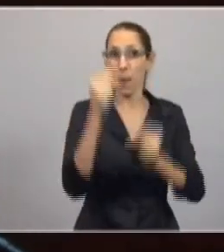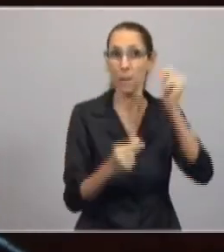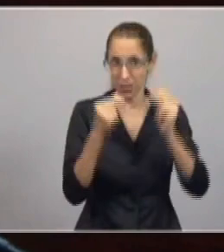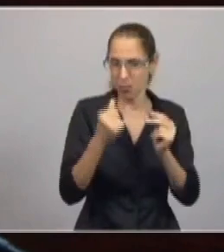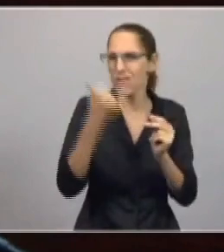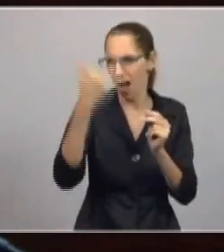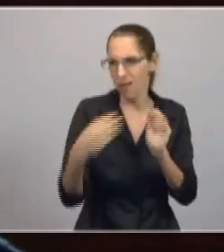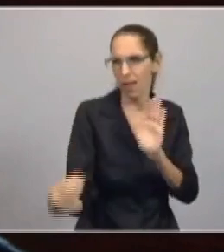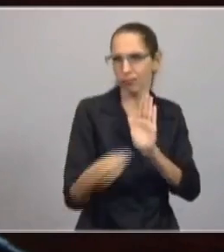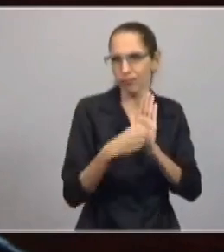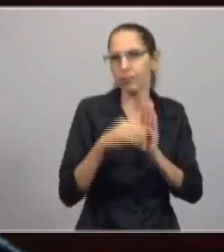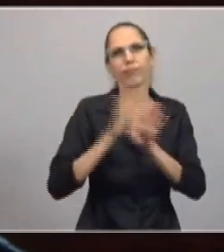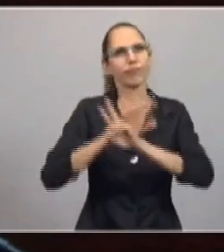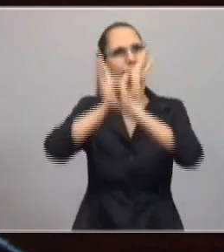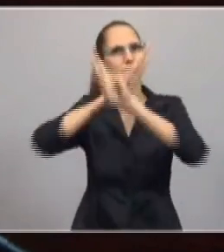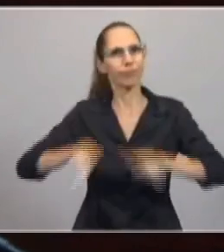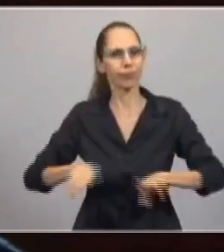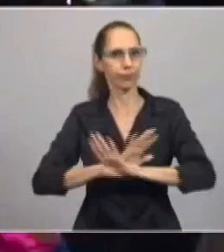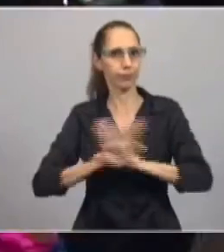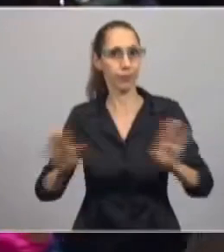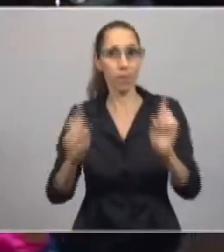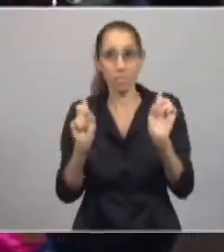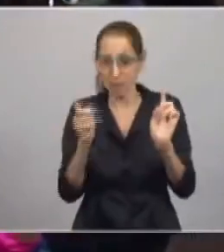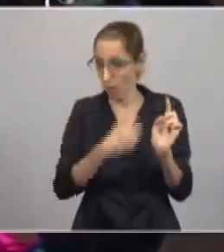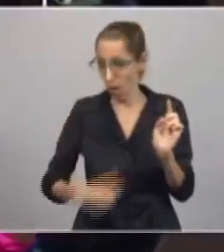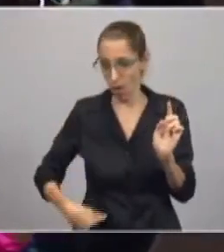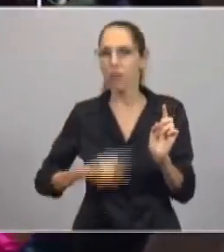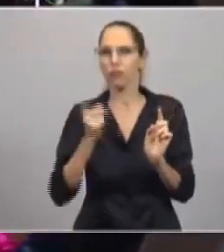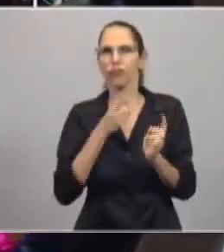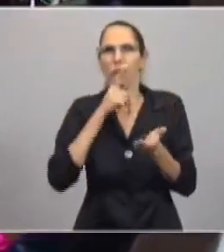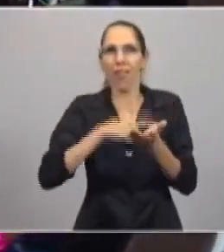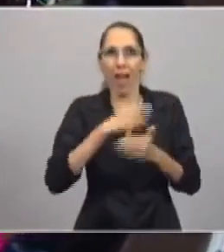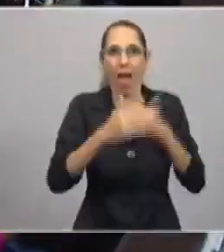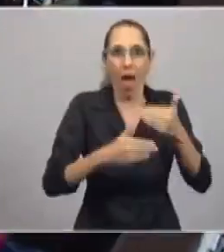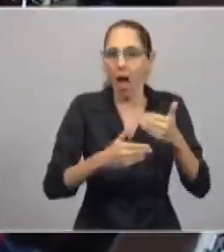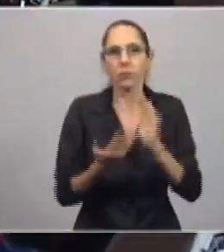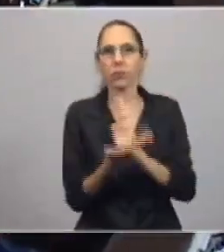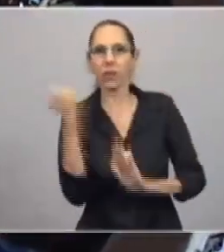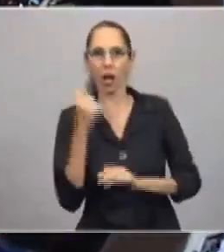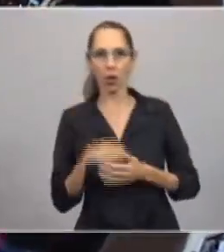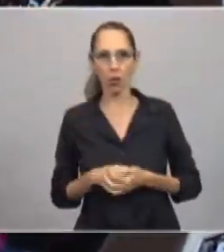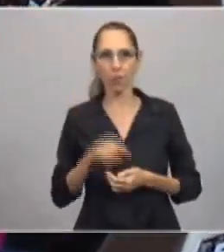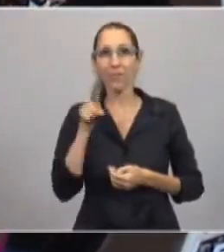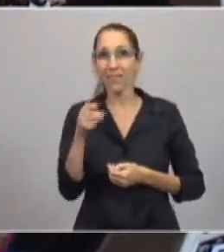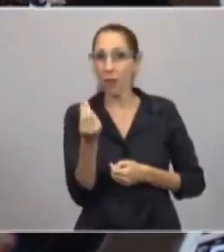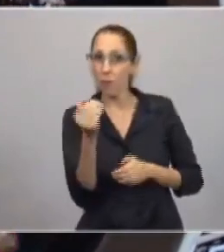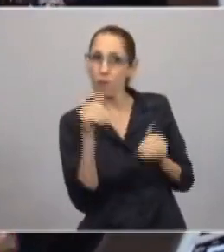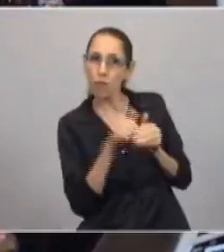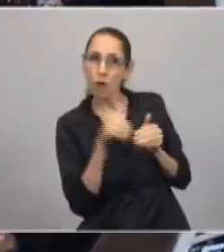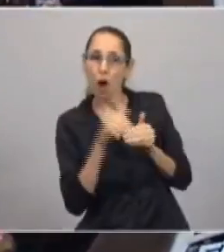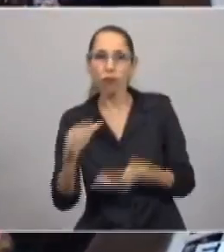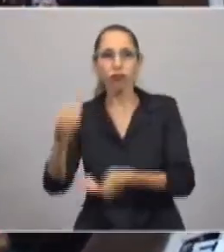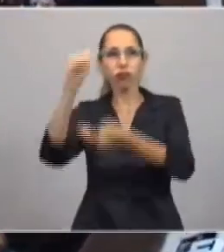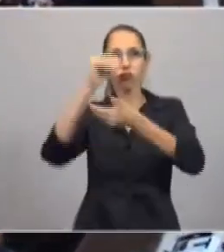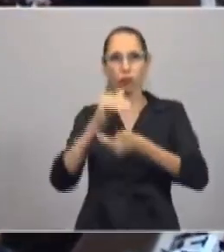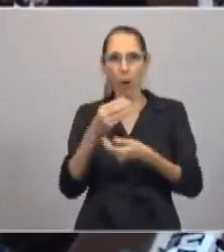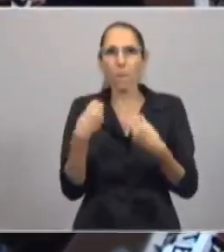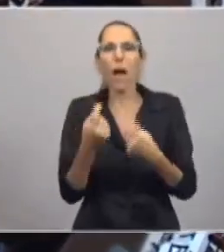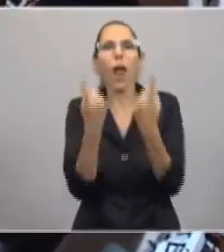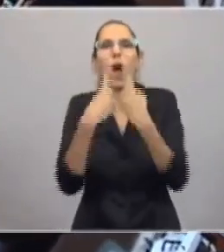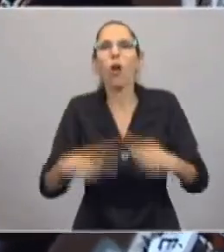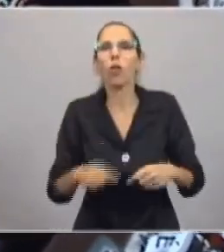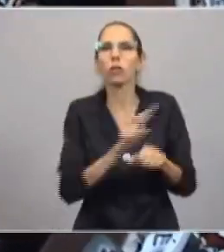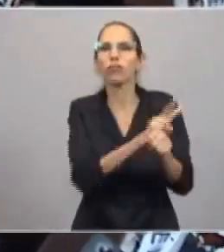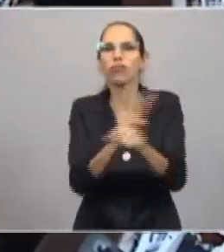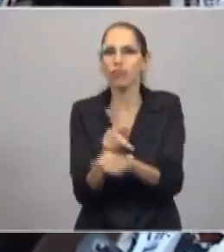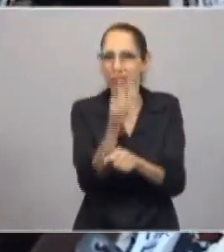decisión administrativa de este mismo gobierno. Ese fondo se utilizaba para adquirir equipamientos de seguridad,